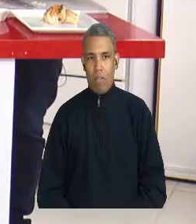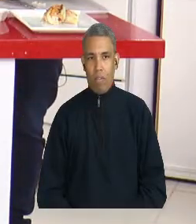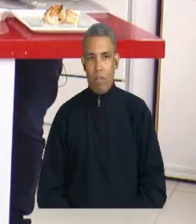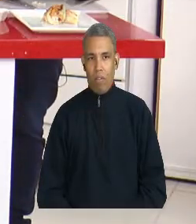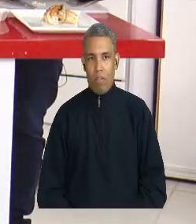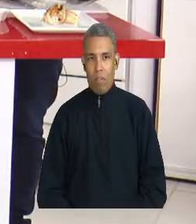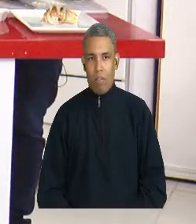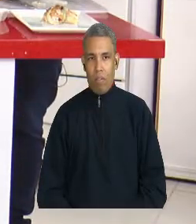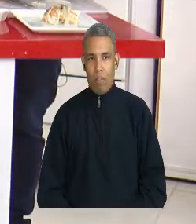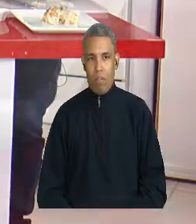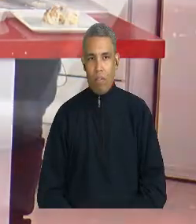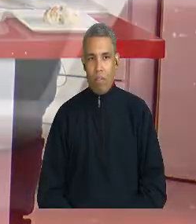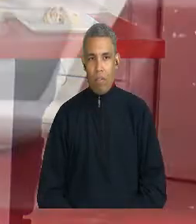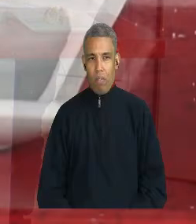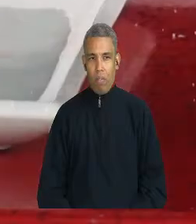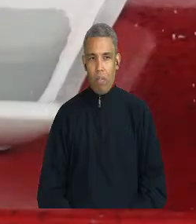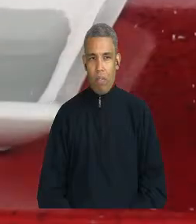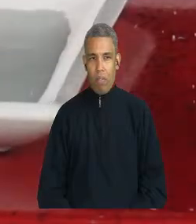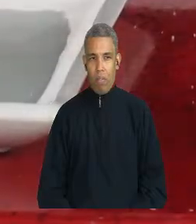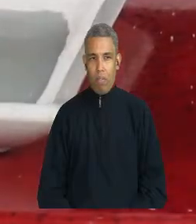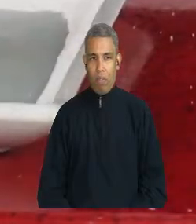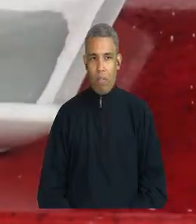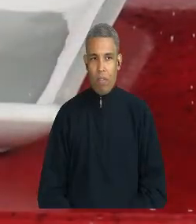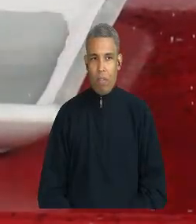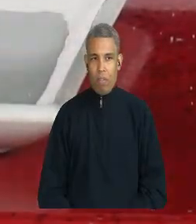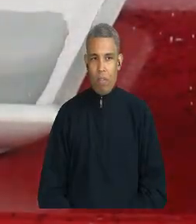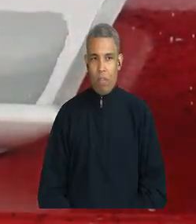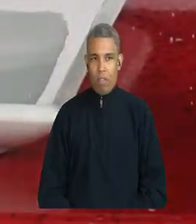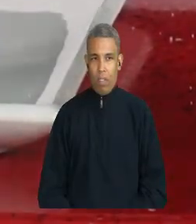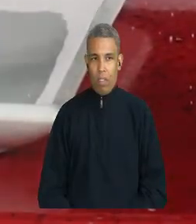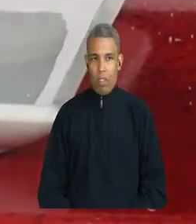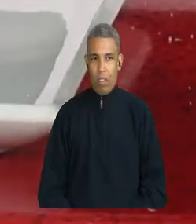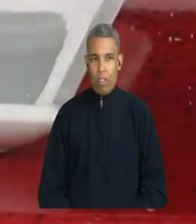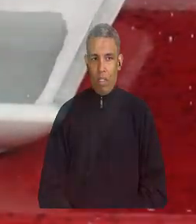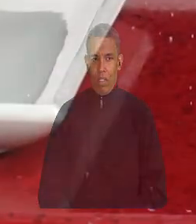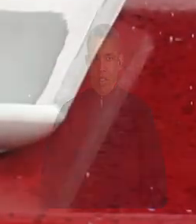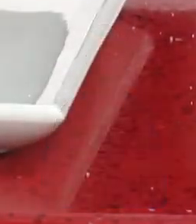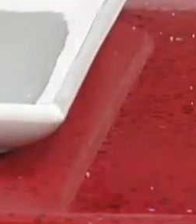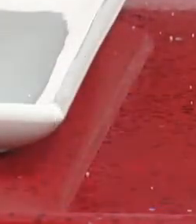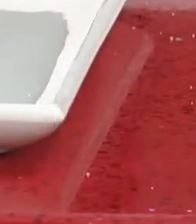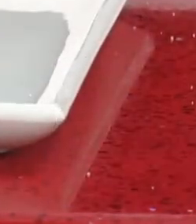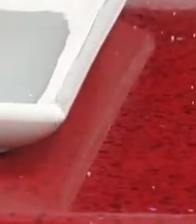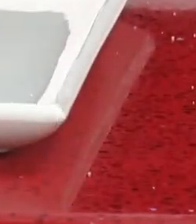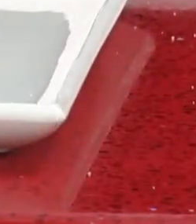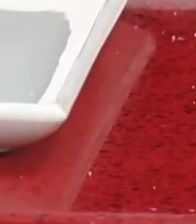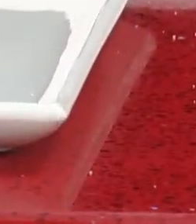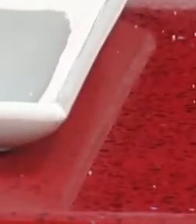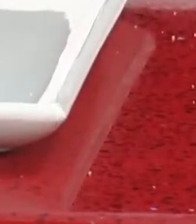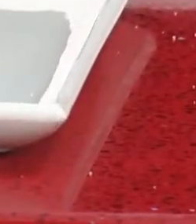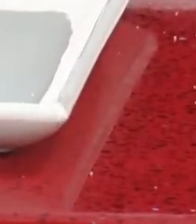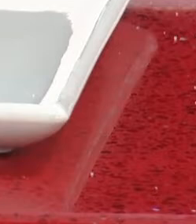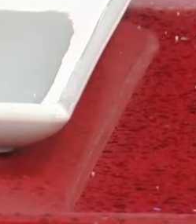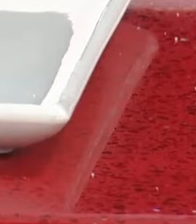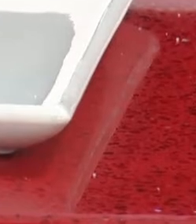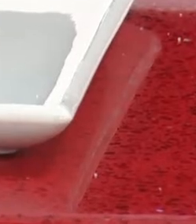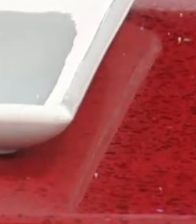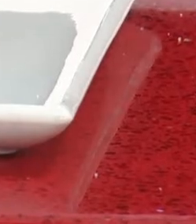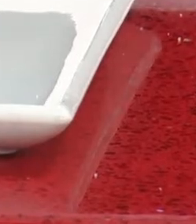Ok. Esta salsa quedó espectacular. Diga que la pruebes. Y la papita se la vamos a agregar sobre. Ah.